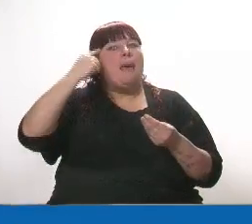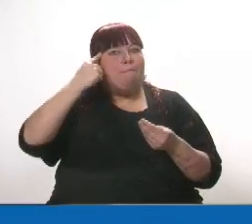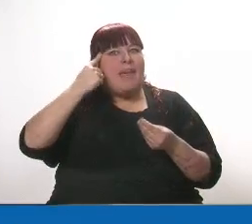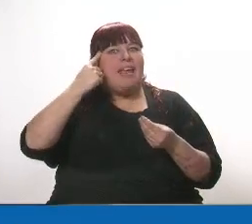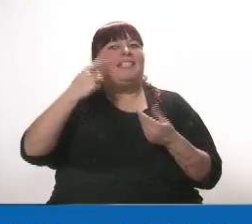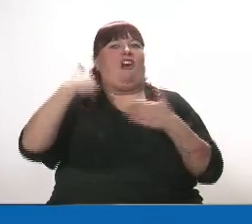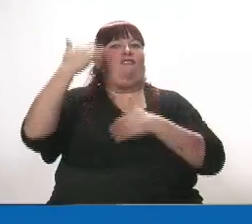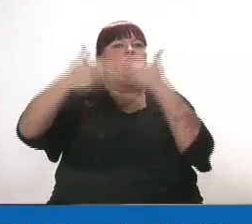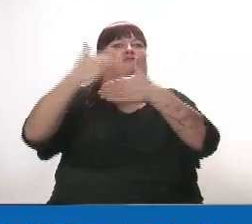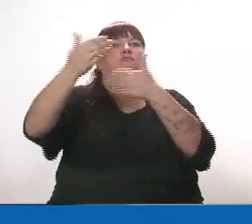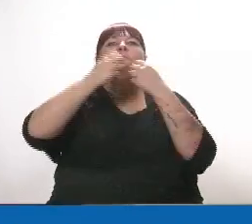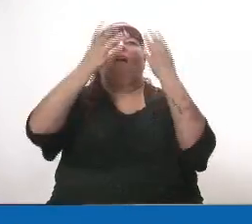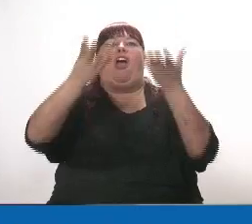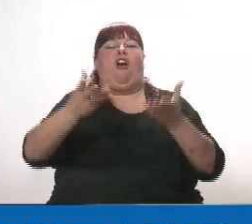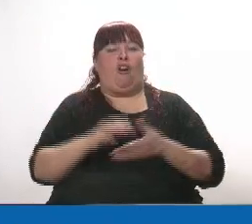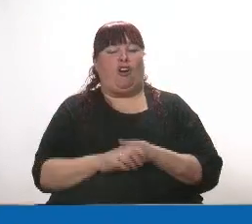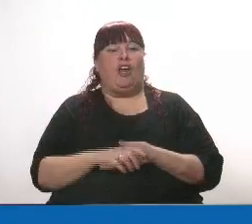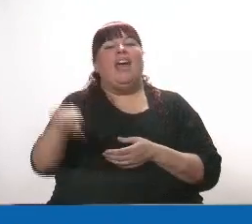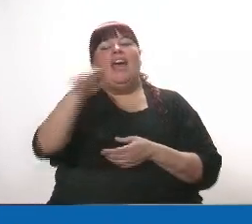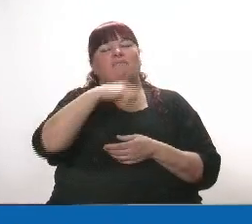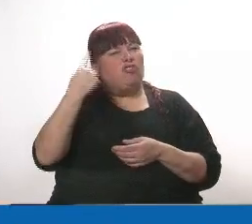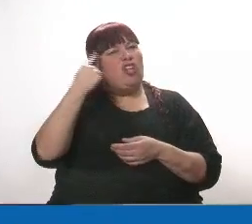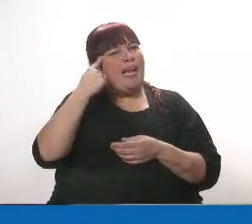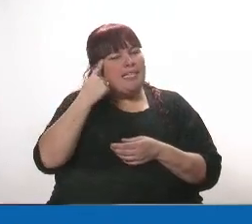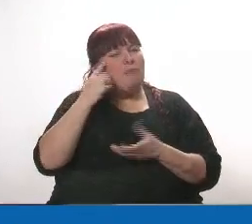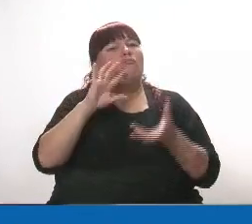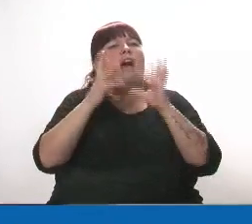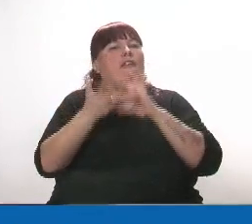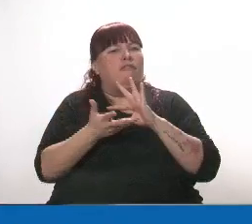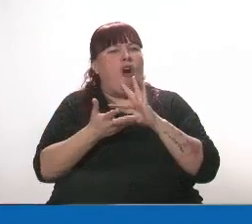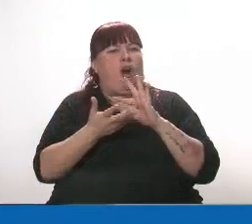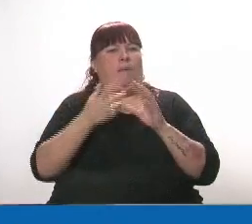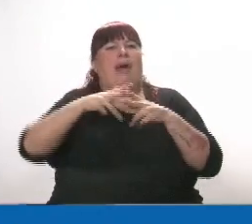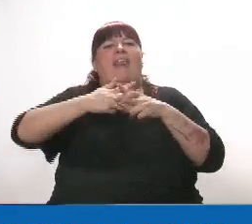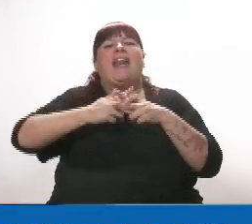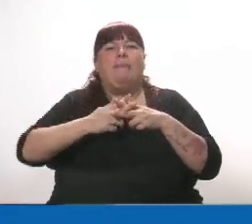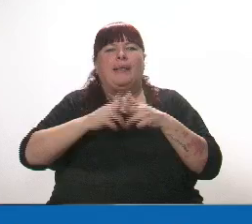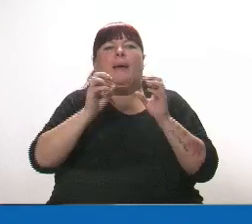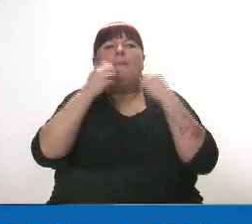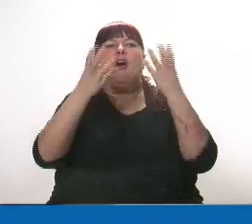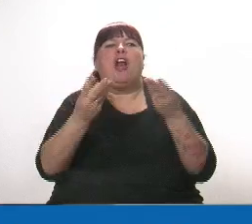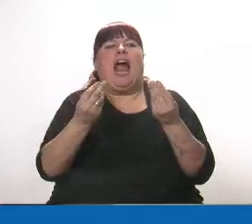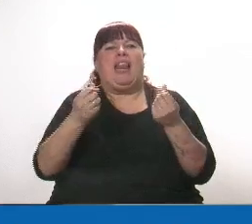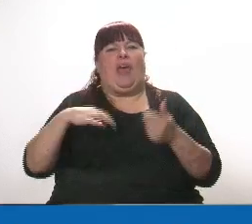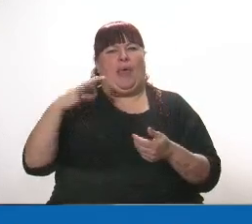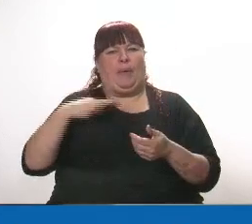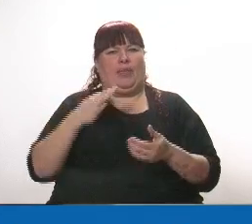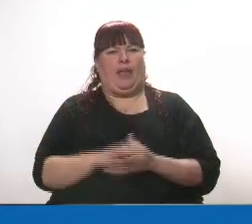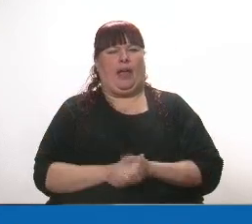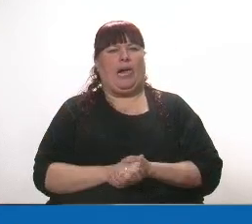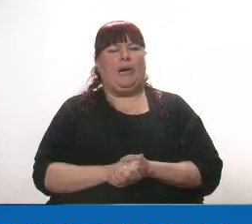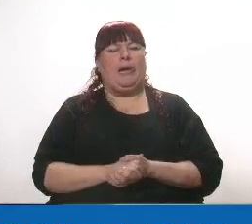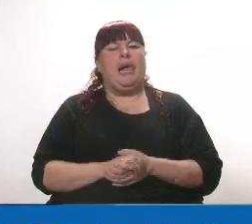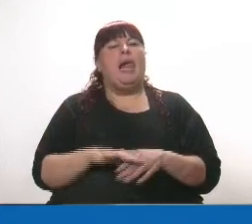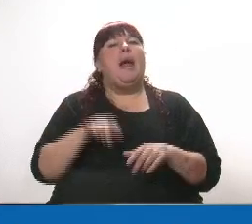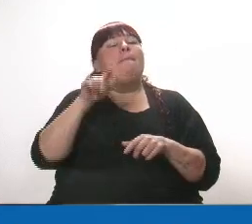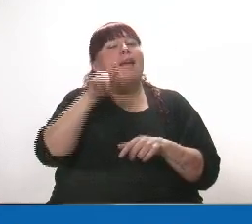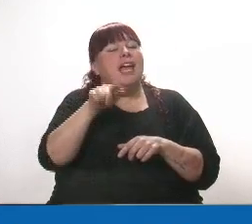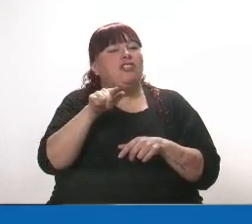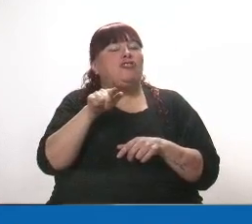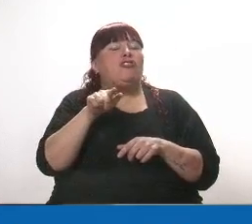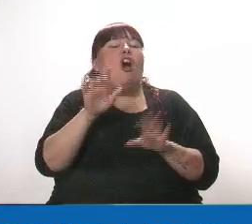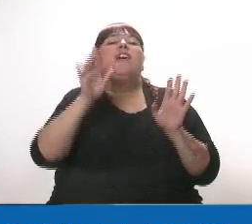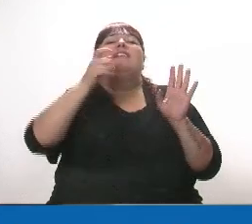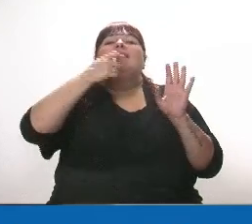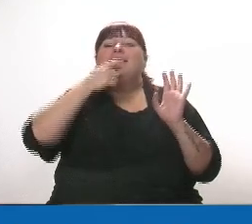movilidad social ascendente porque creemos que es una herramienta para mejorar su calidad de vida pero eso es en en